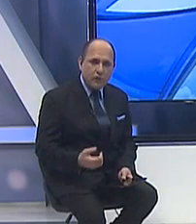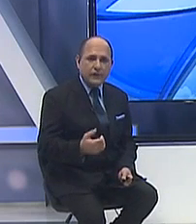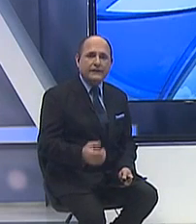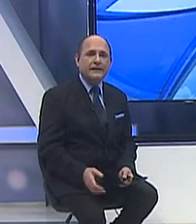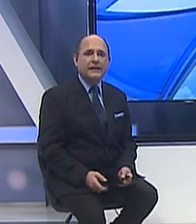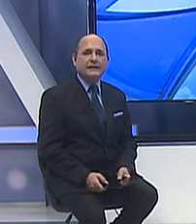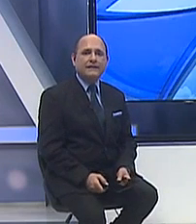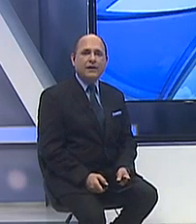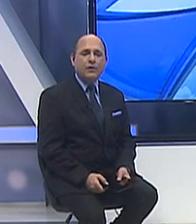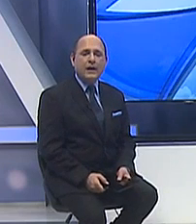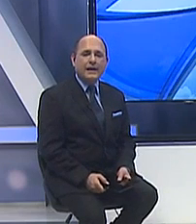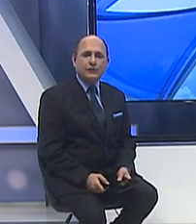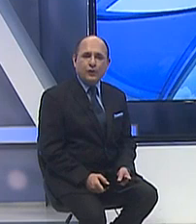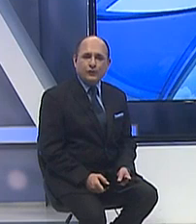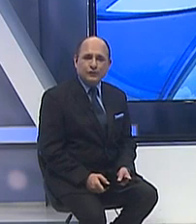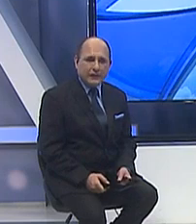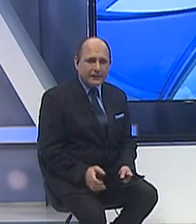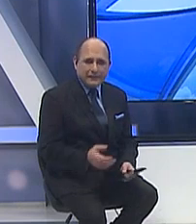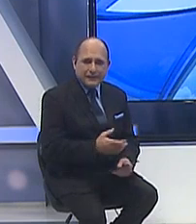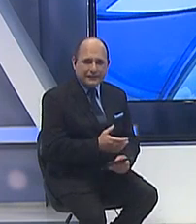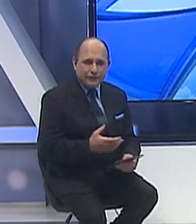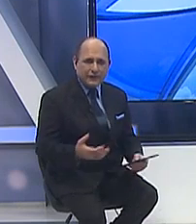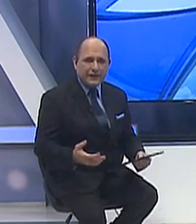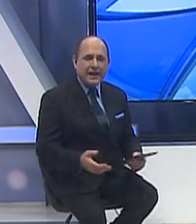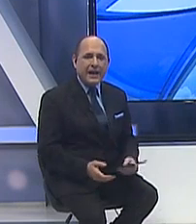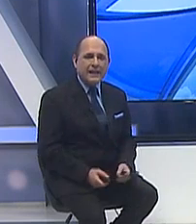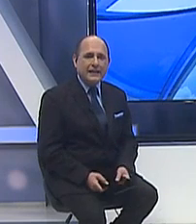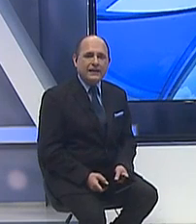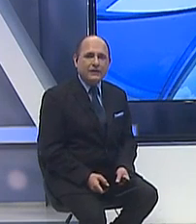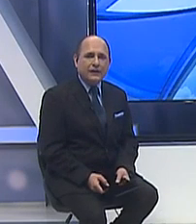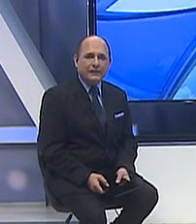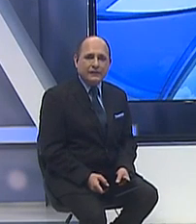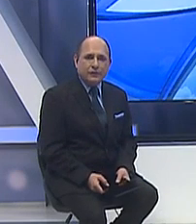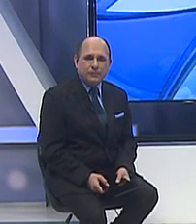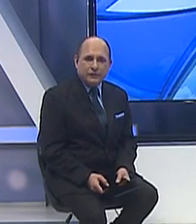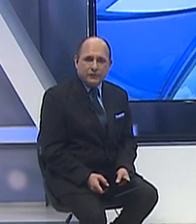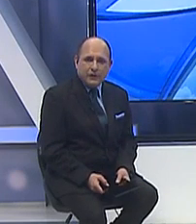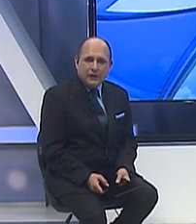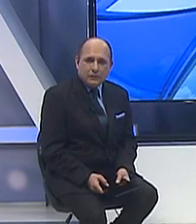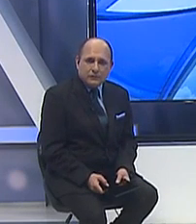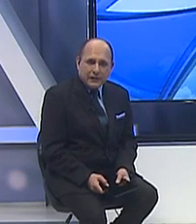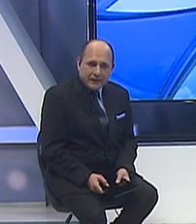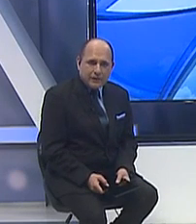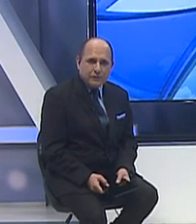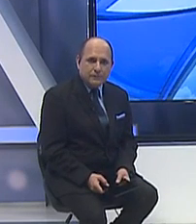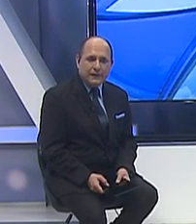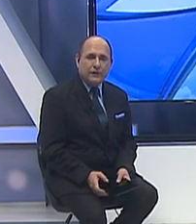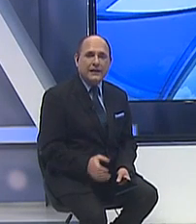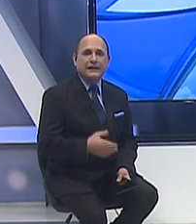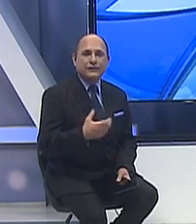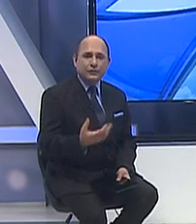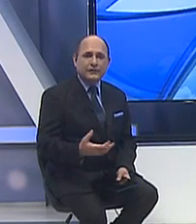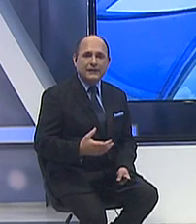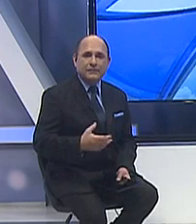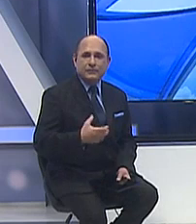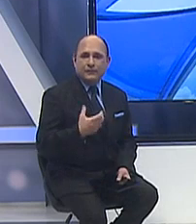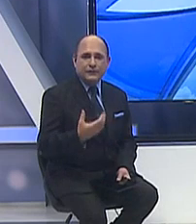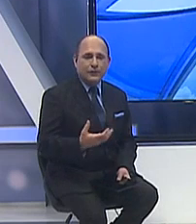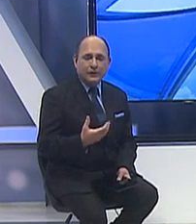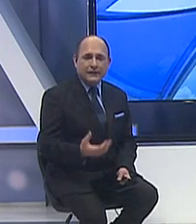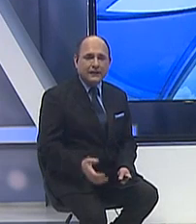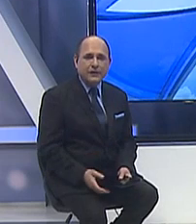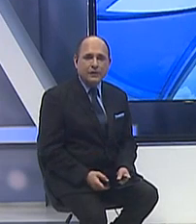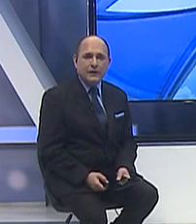caso muy feliz día del trabajo a todos ustedes quienes se esfuerzan a diario haciendo pues un trabajo que ojalá les guste y